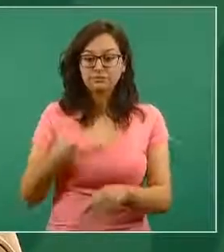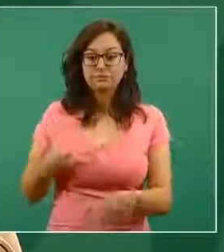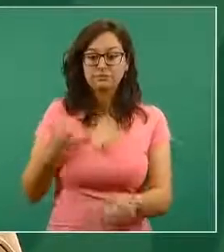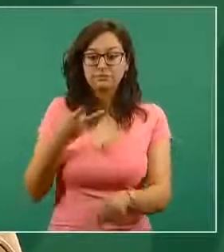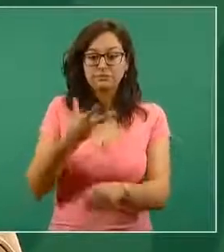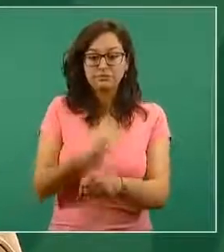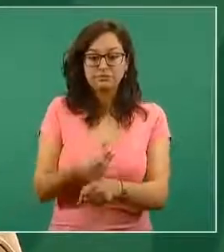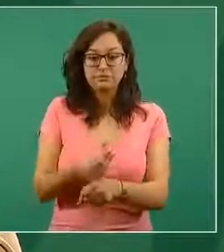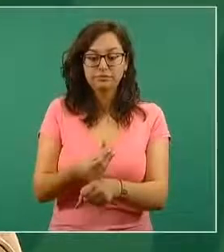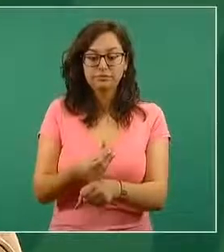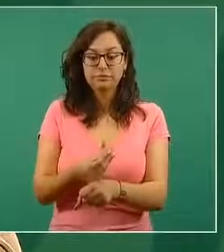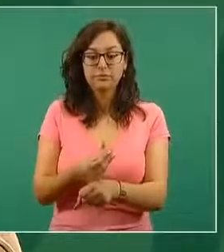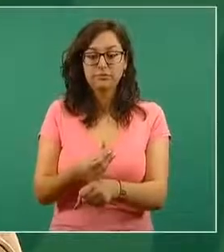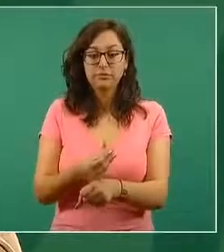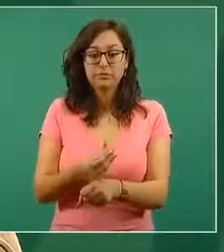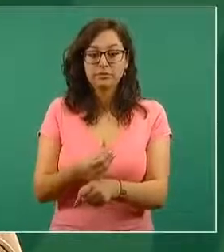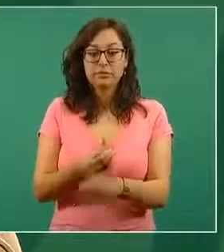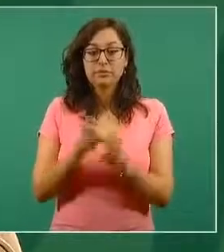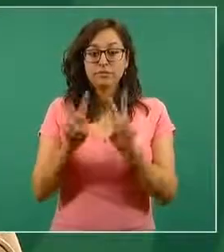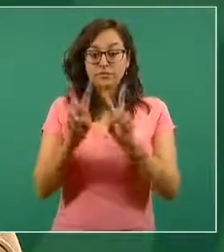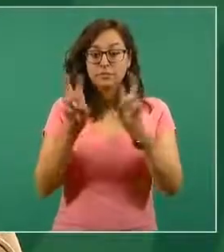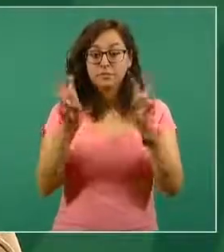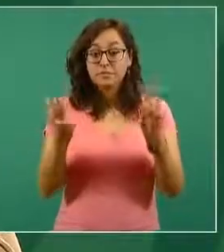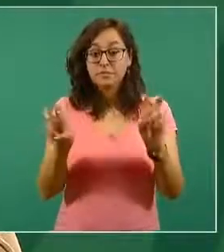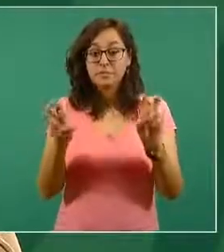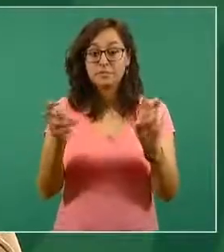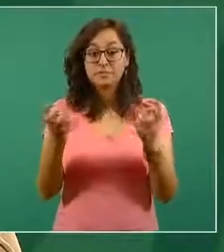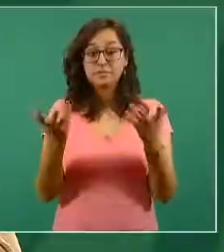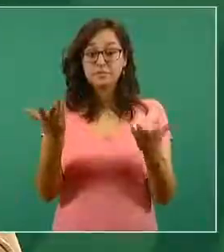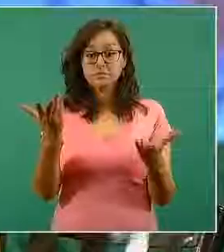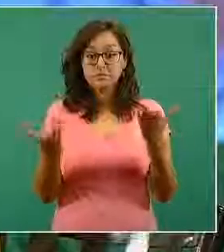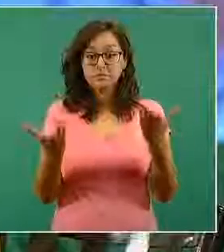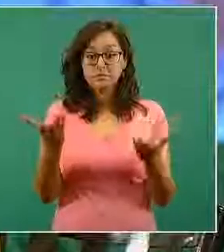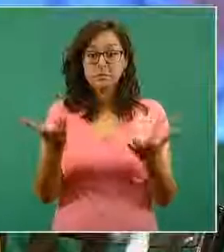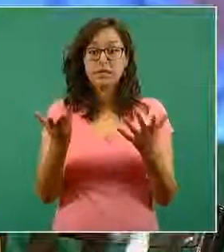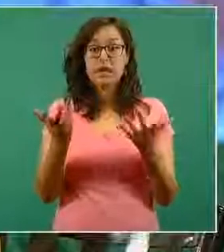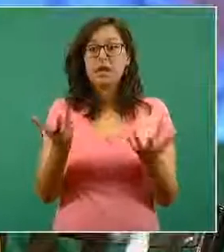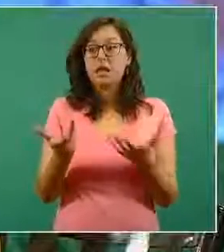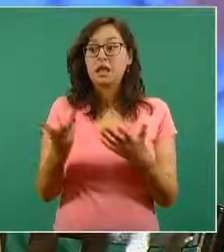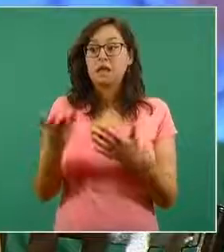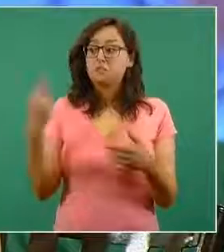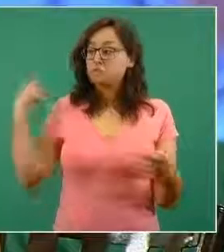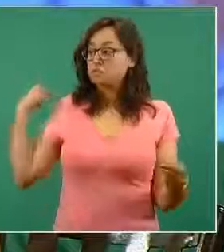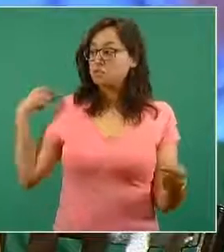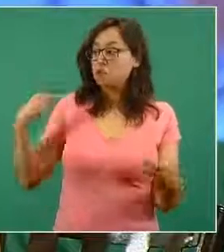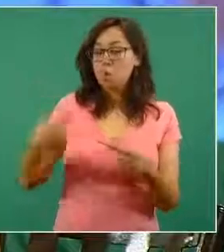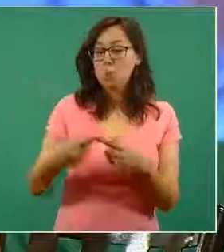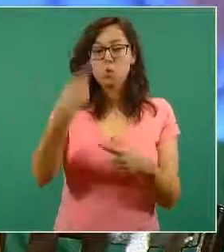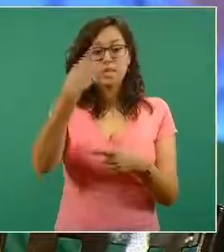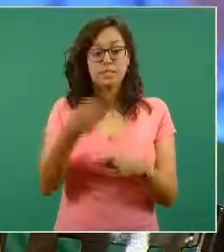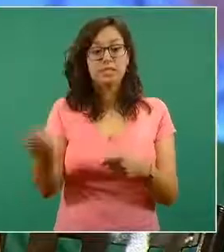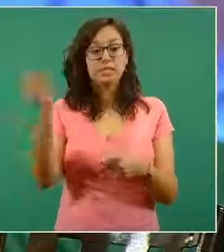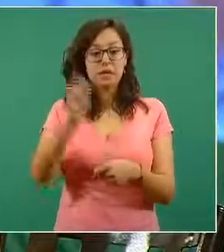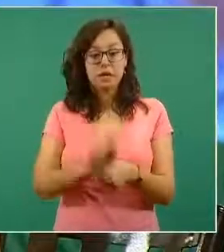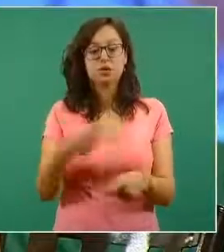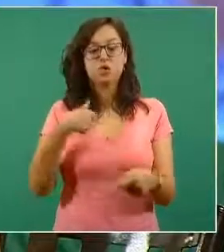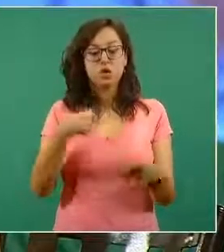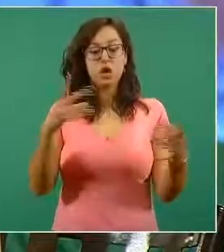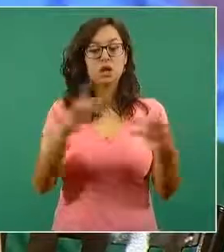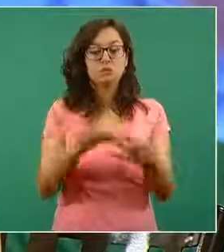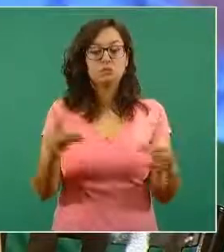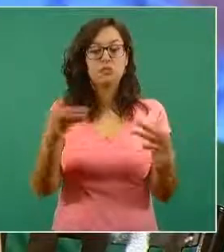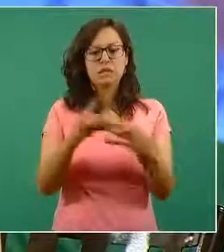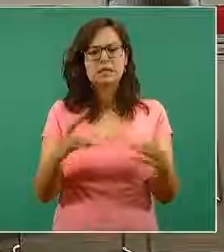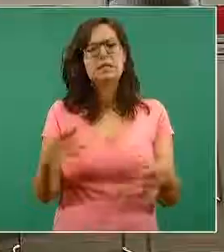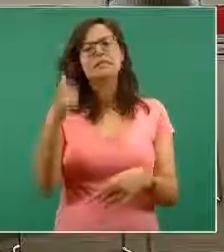las fortalezas o a este balance que se hace. Como bien decía, a lo largo de la semana se van a seguir presentando como estas